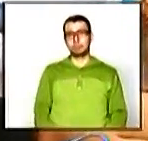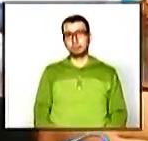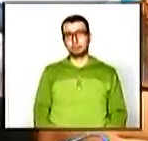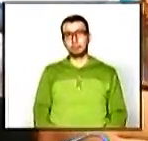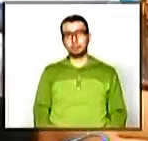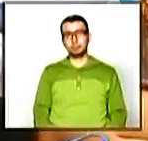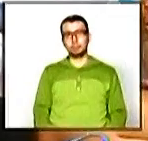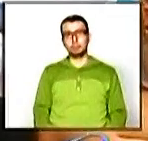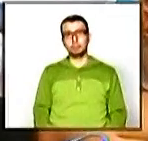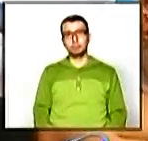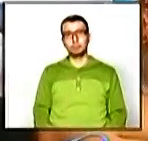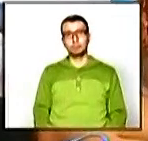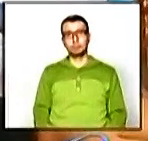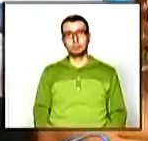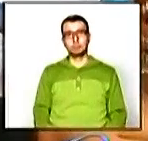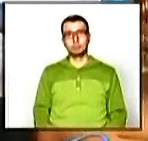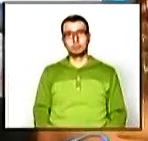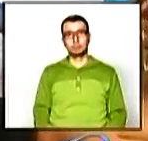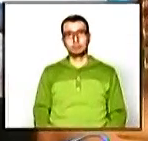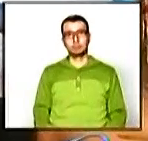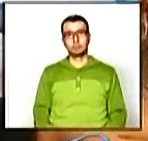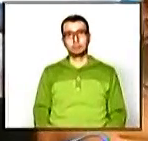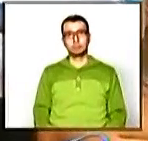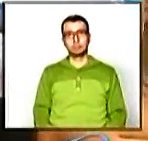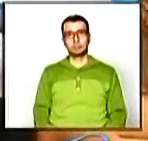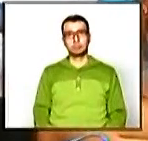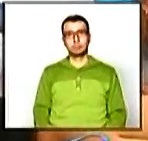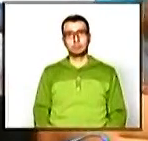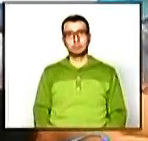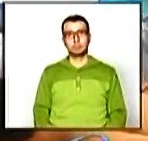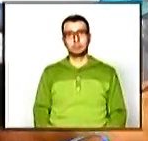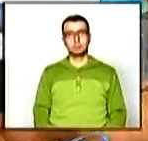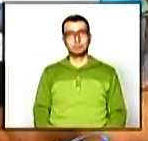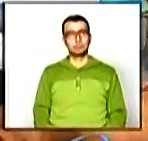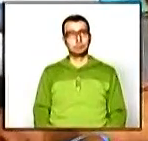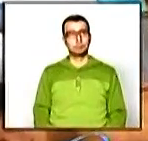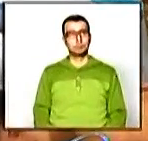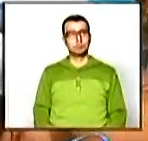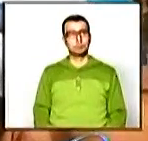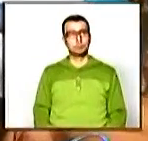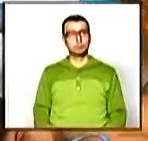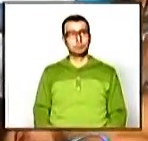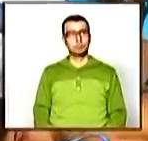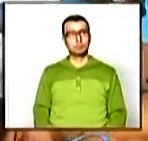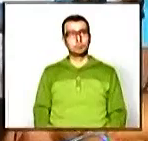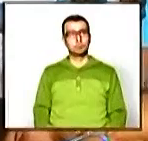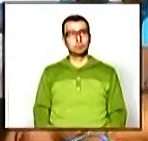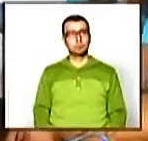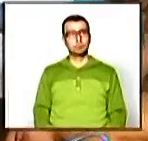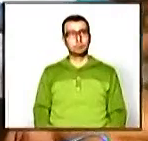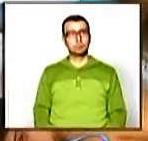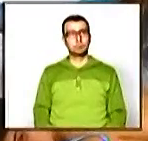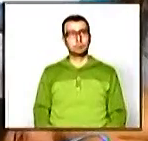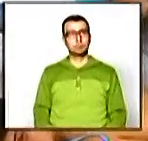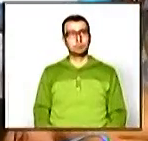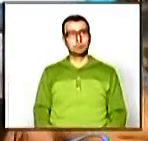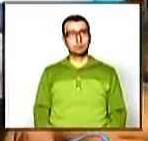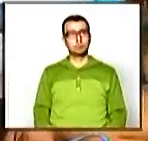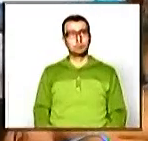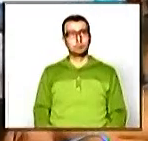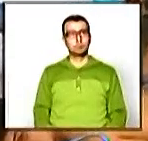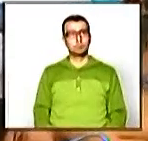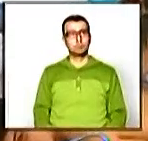Inhala, exhala. Muy bien. Giramos la cabeza al otro lado, inhalamos muy